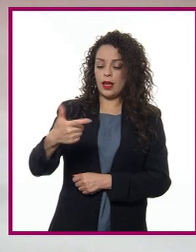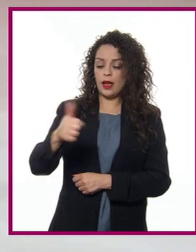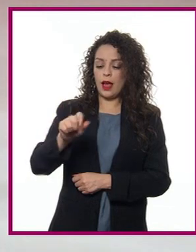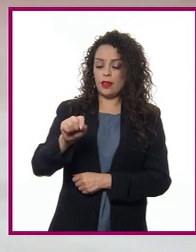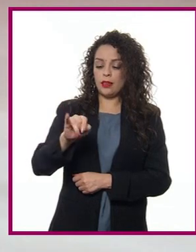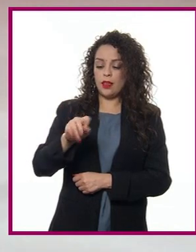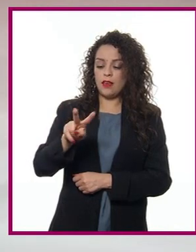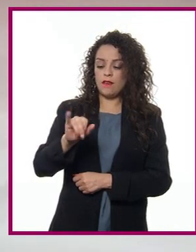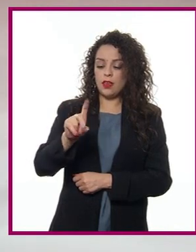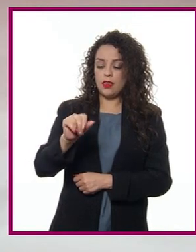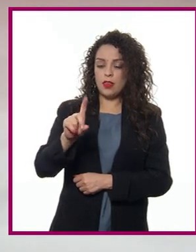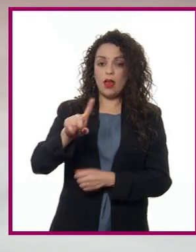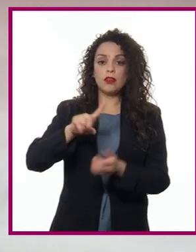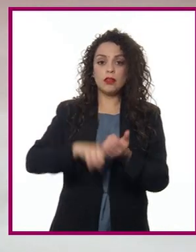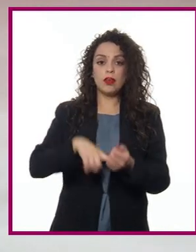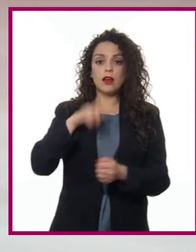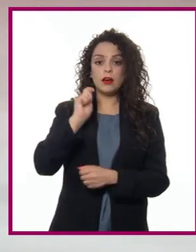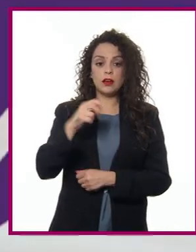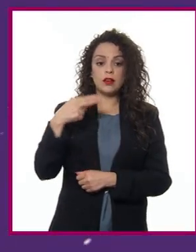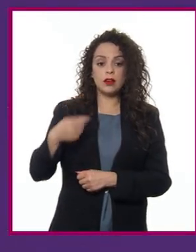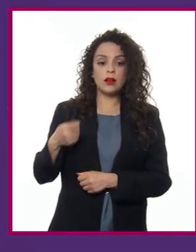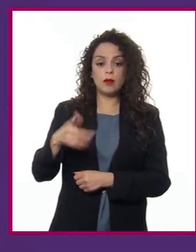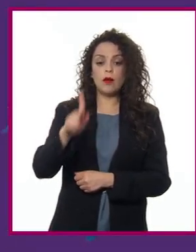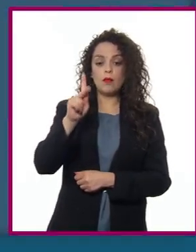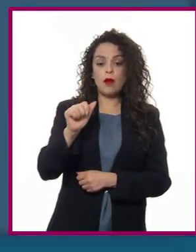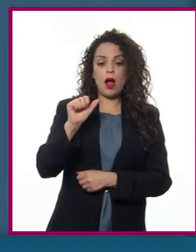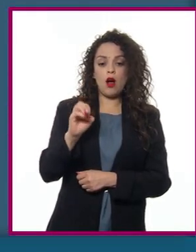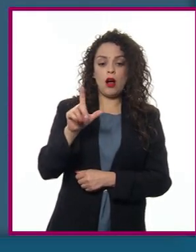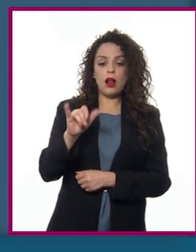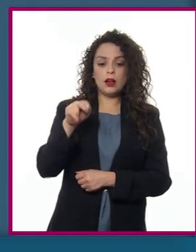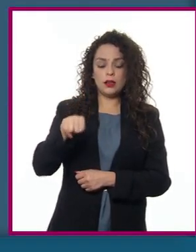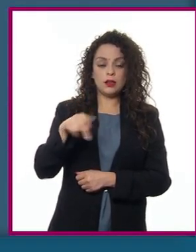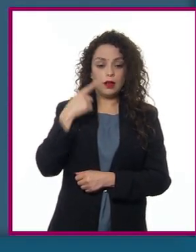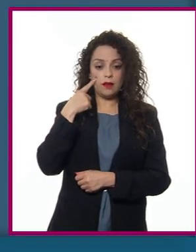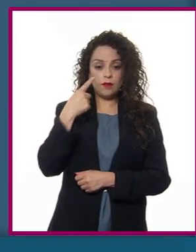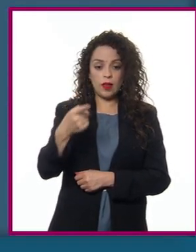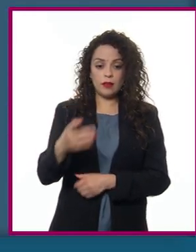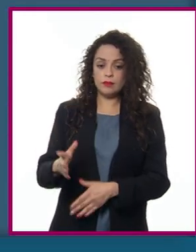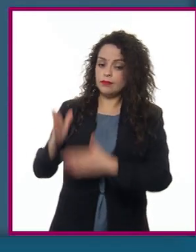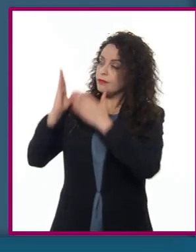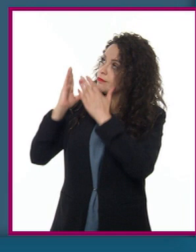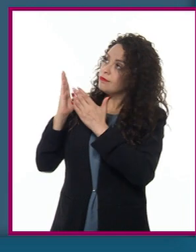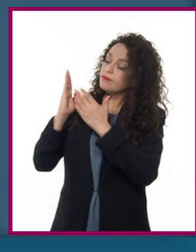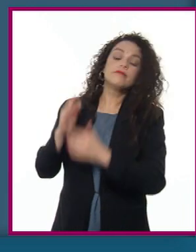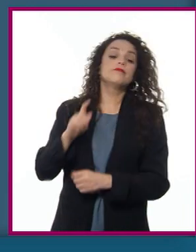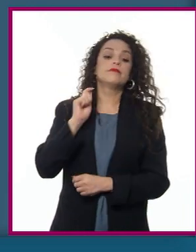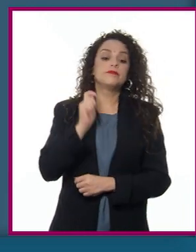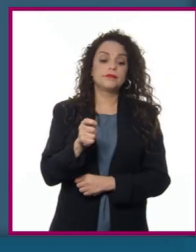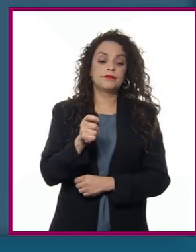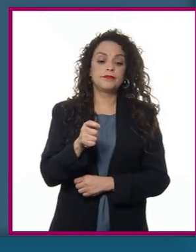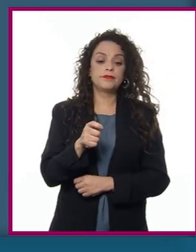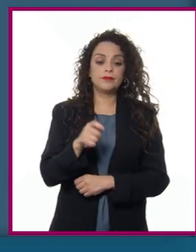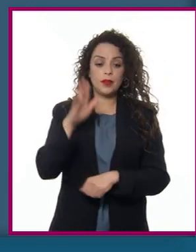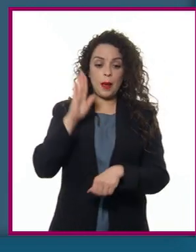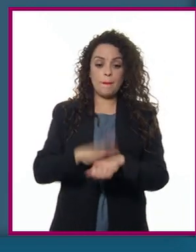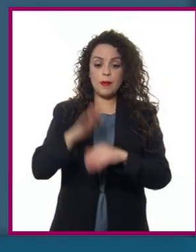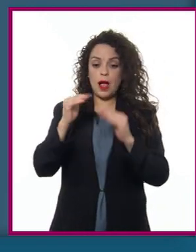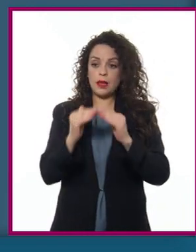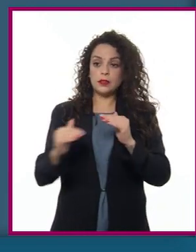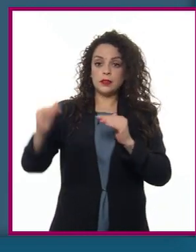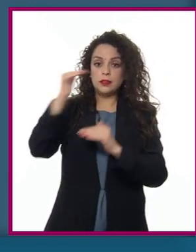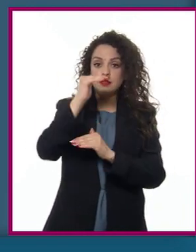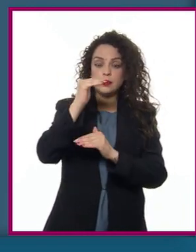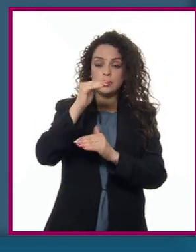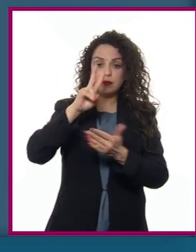base a una escala denominada Pauling. Observemos la siguiente tabla. El elemento que presenta el valor más alto, es